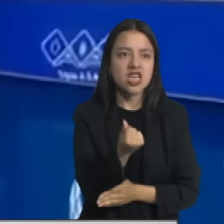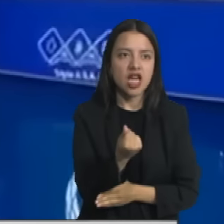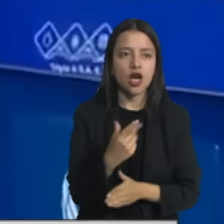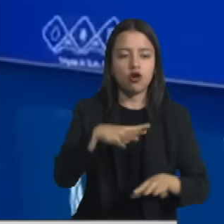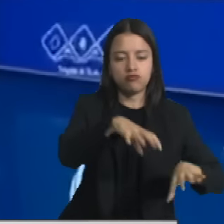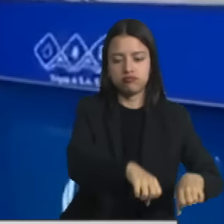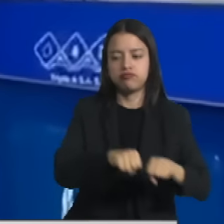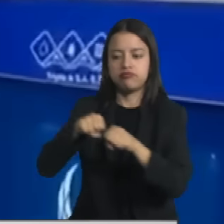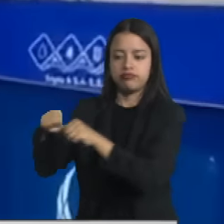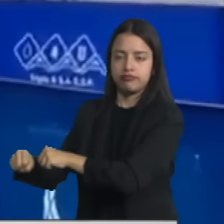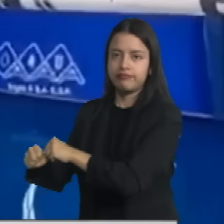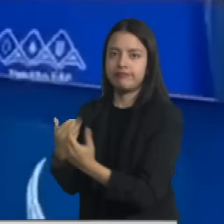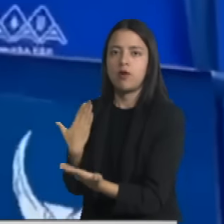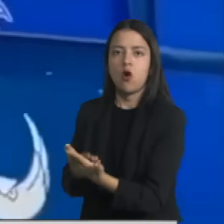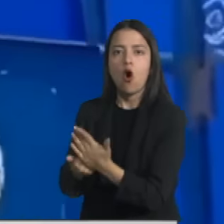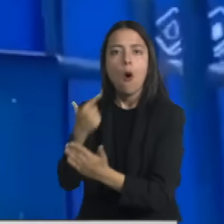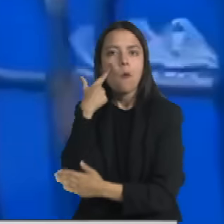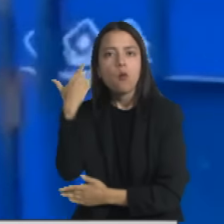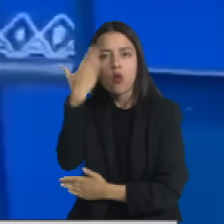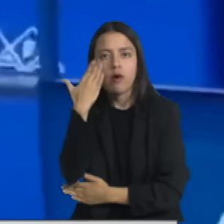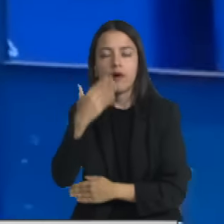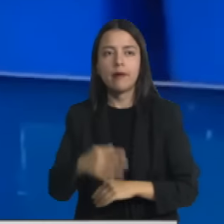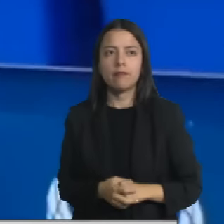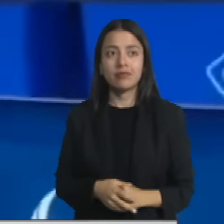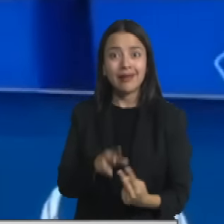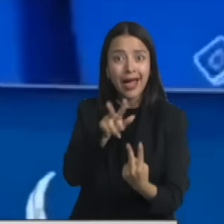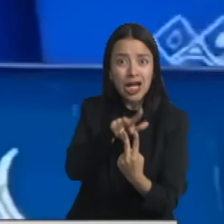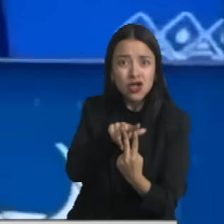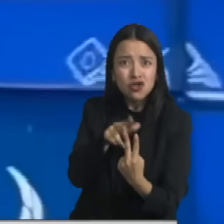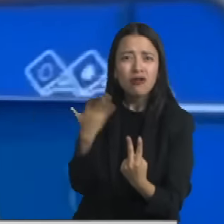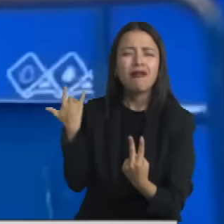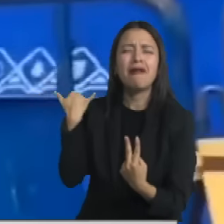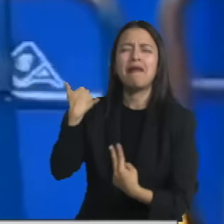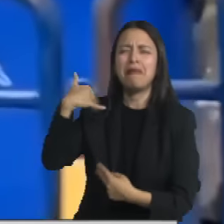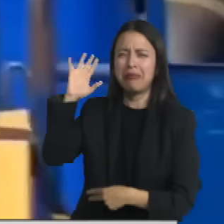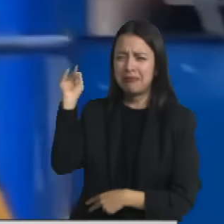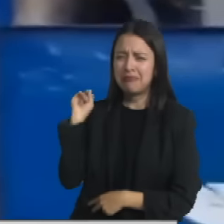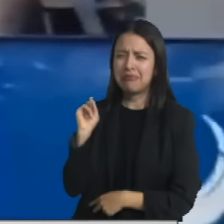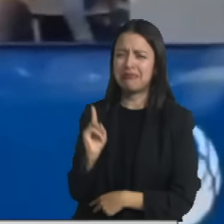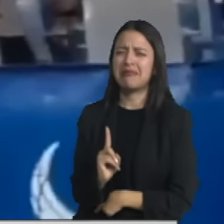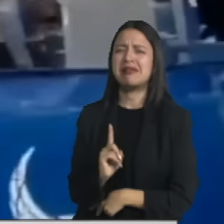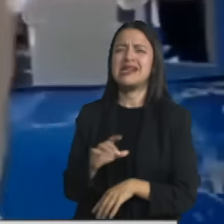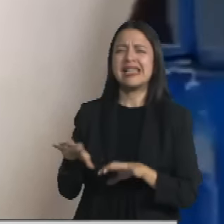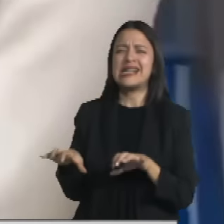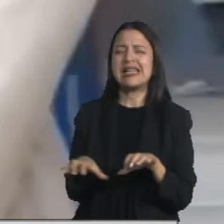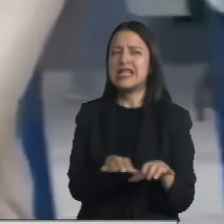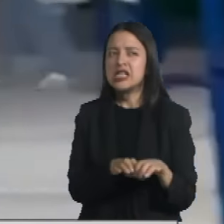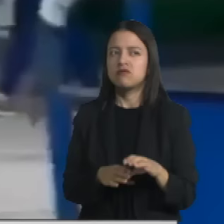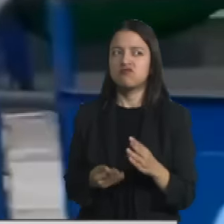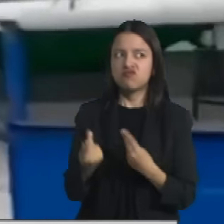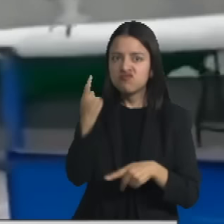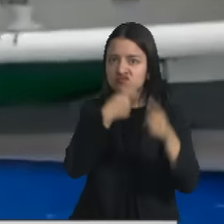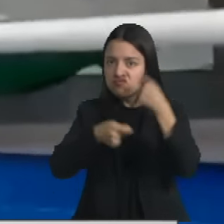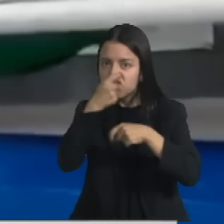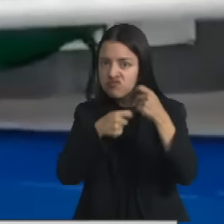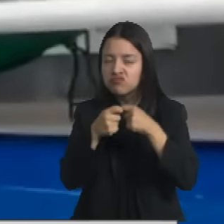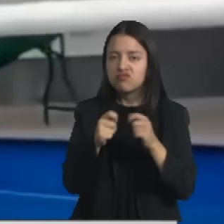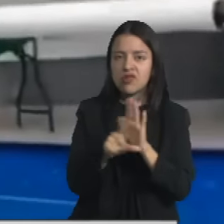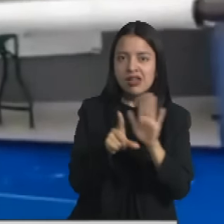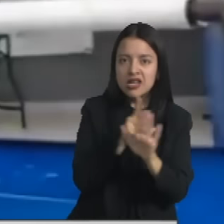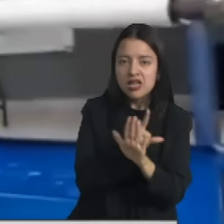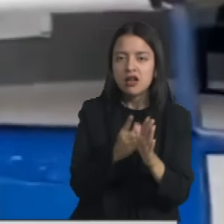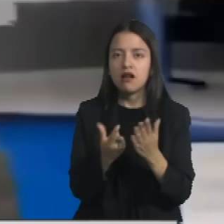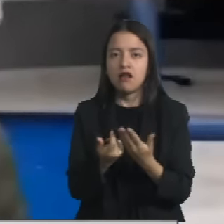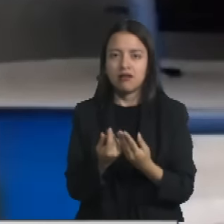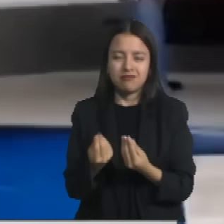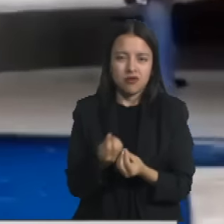Díaz Tarra y Paz Aguilar tenían antecedentes por los delitos de fabricación, tráfico y porte de arma